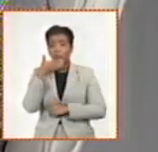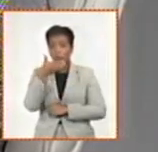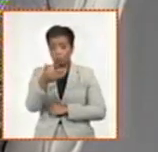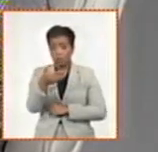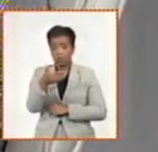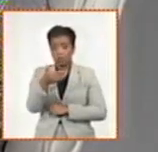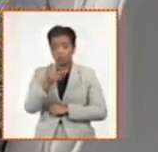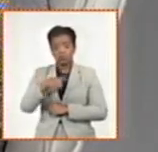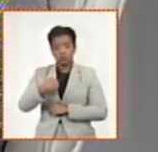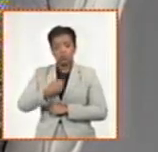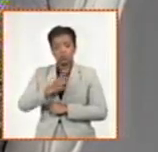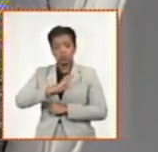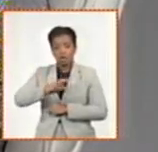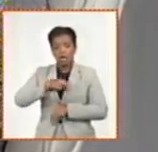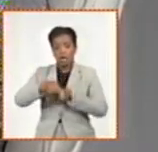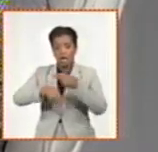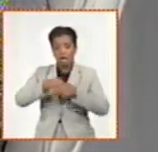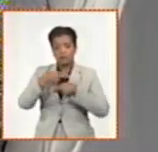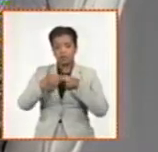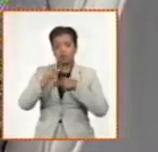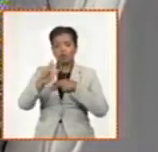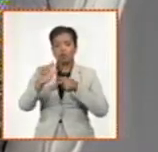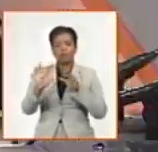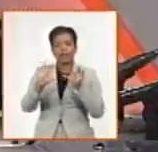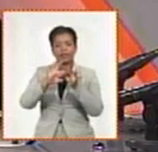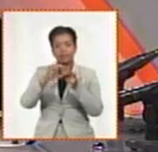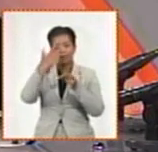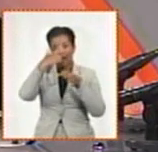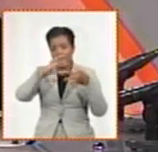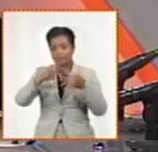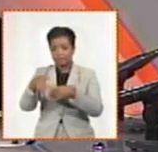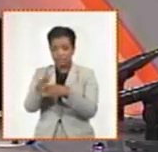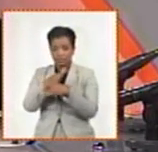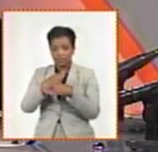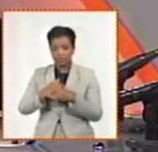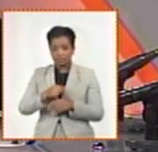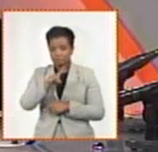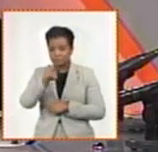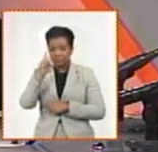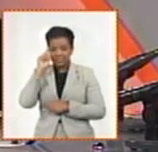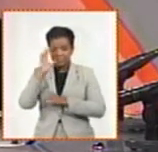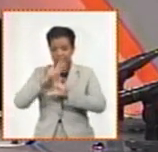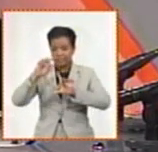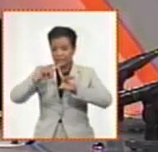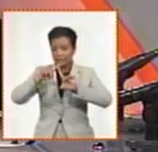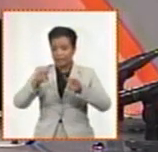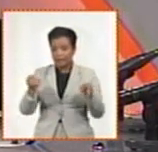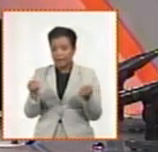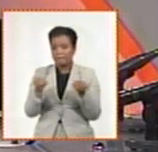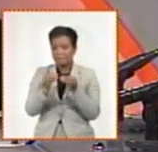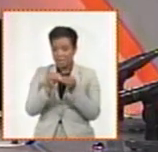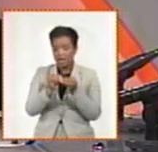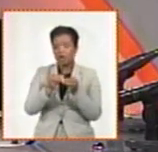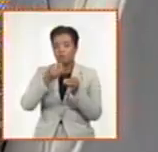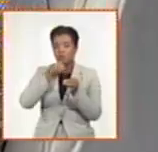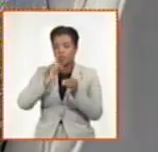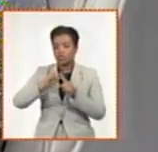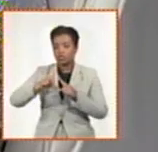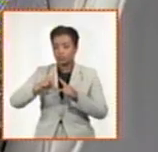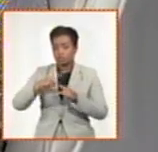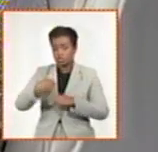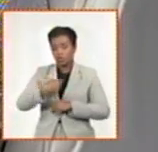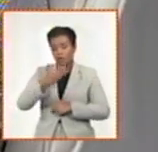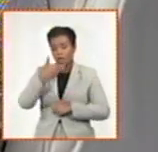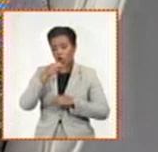hemos ya realizado en todas las cooperativas de Temisa. ¿Definitivamente cree que la ciencia y la técnica pueden ayudarnos a dar el salto? De hecho,